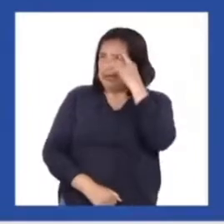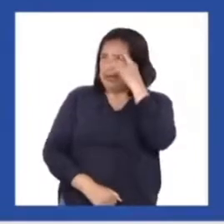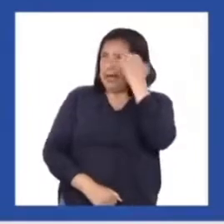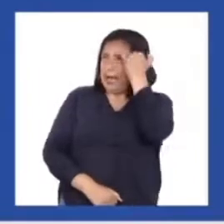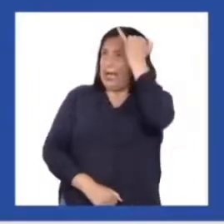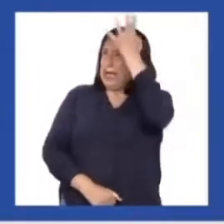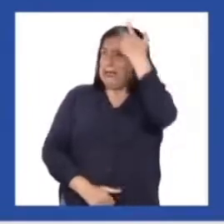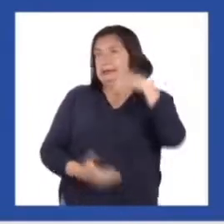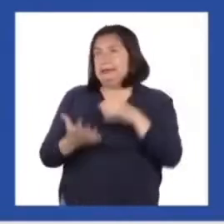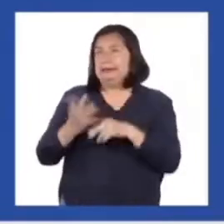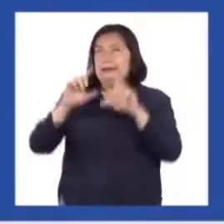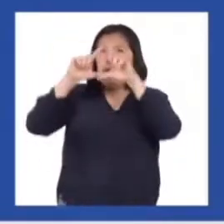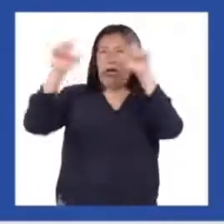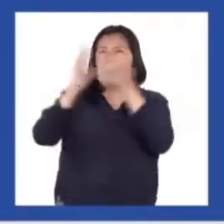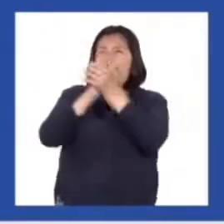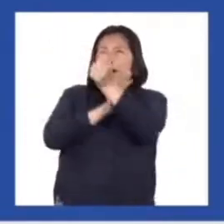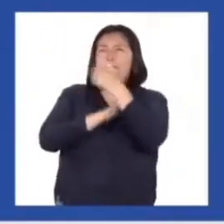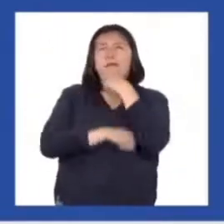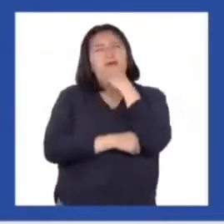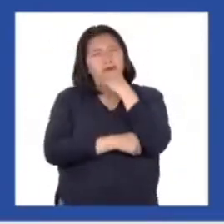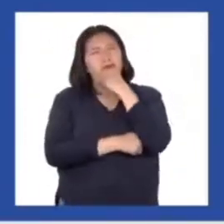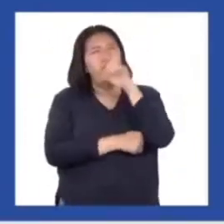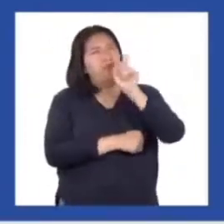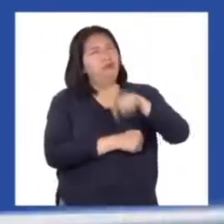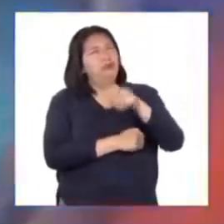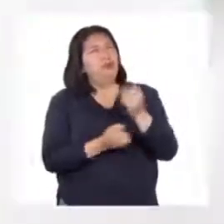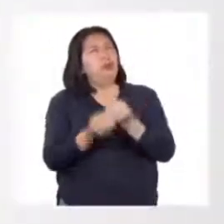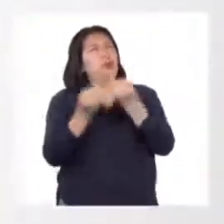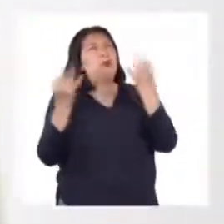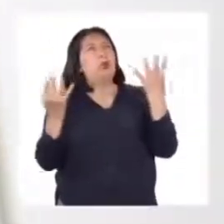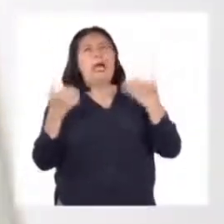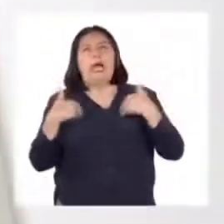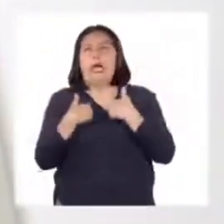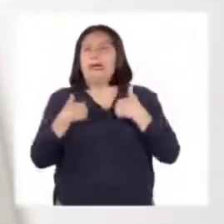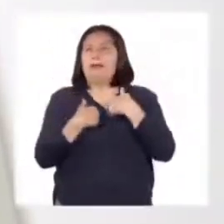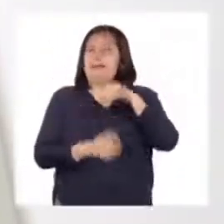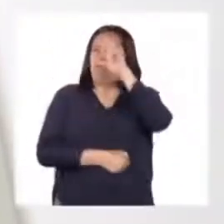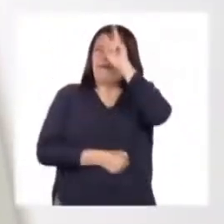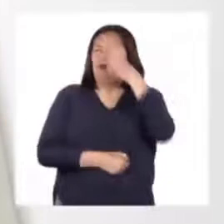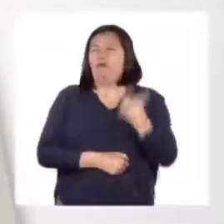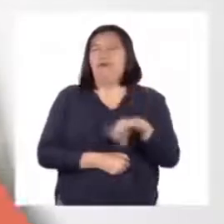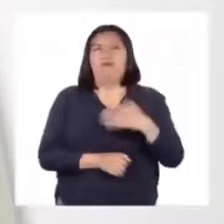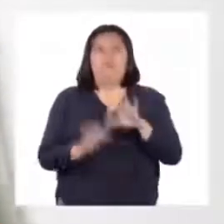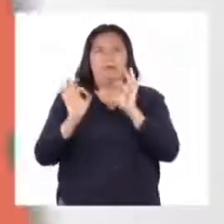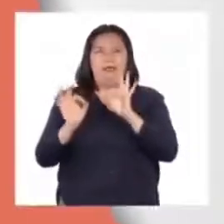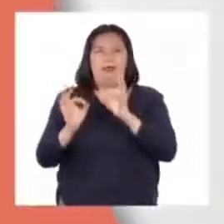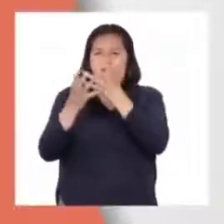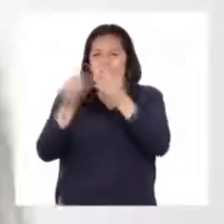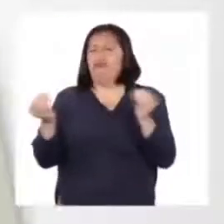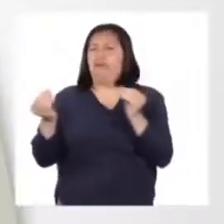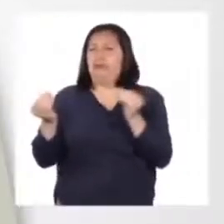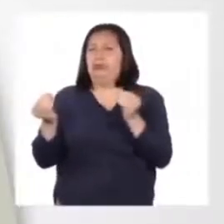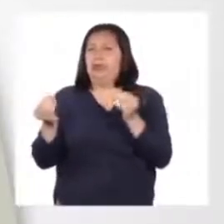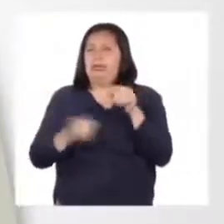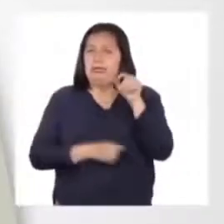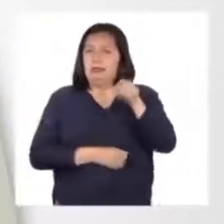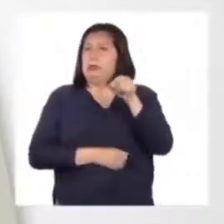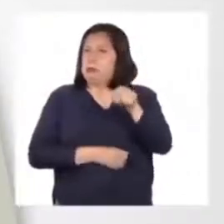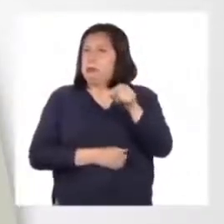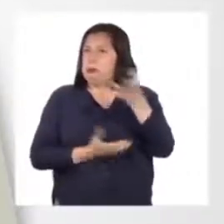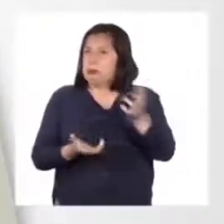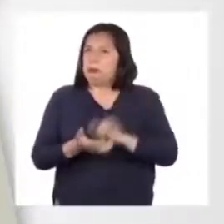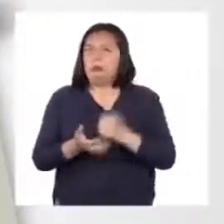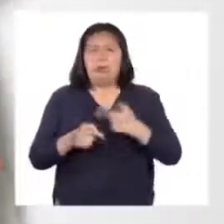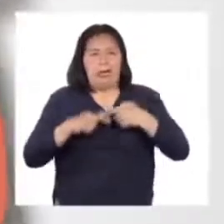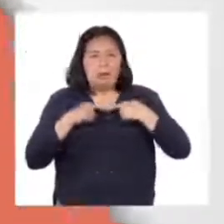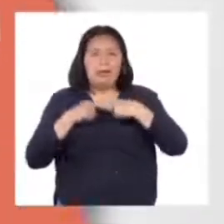experta en poner títulos, responde que el título debería ser Animales peruanos en peligro de extinción. De esta forma,